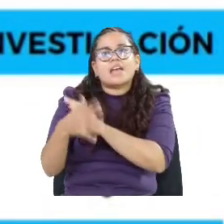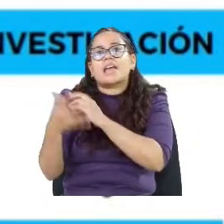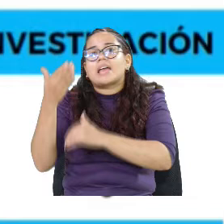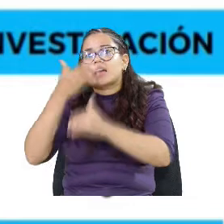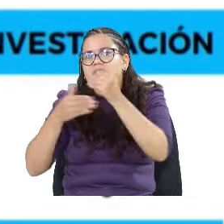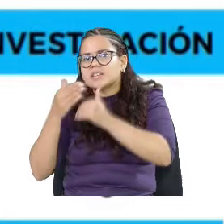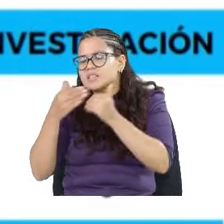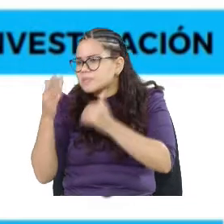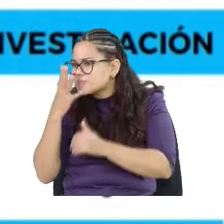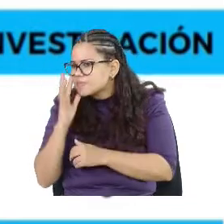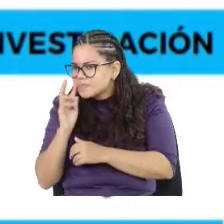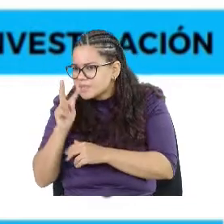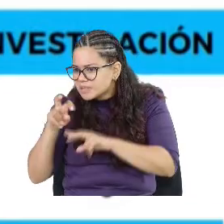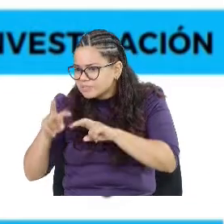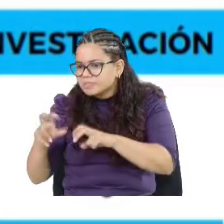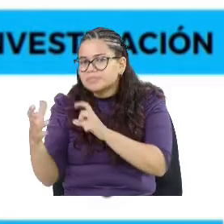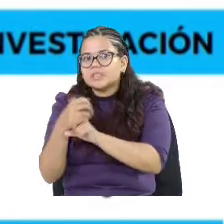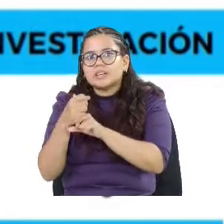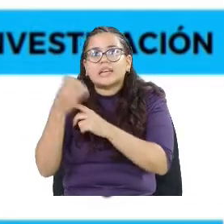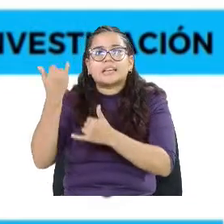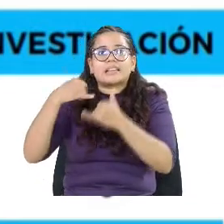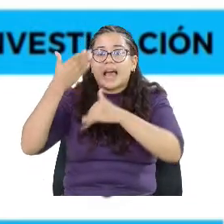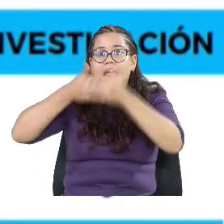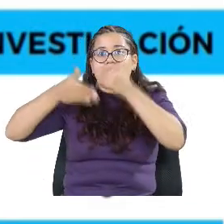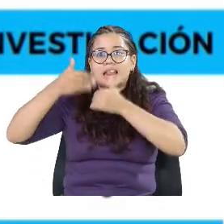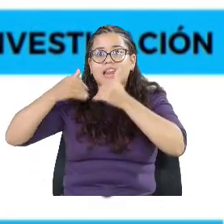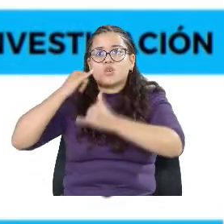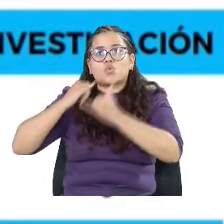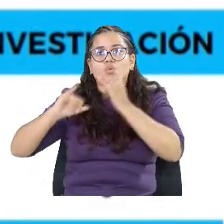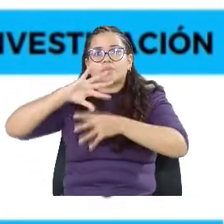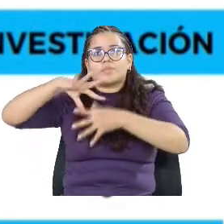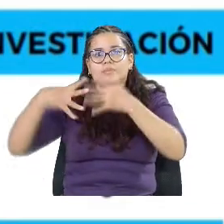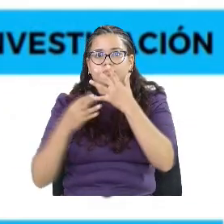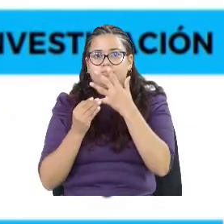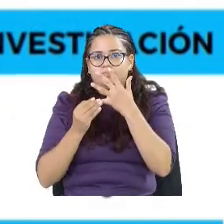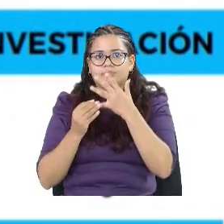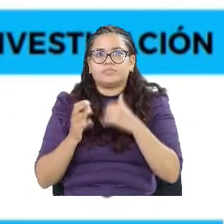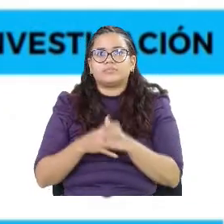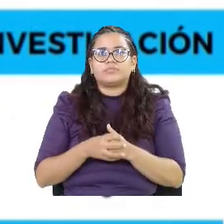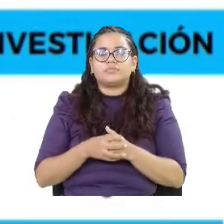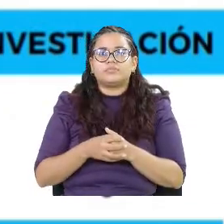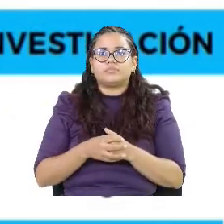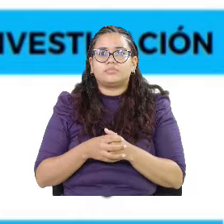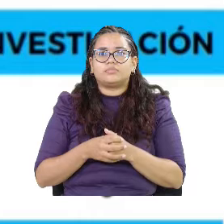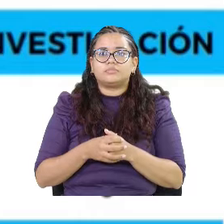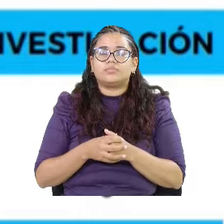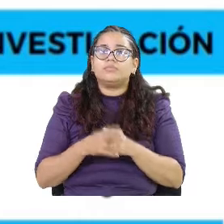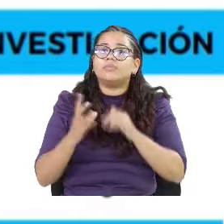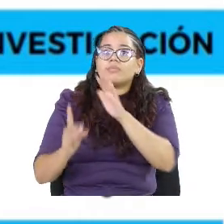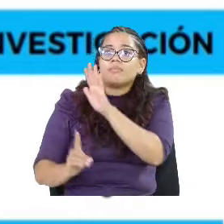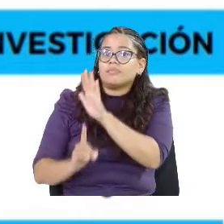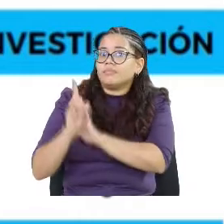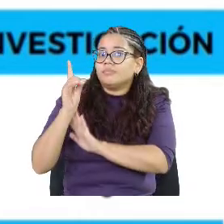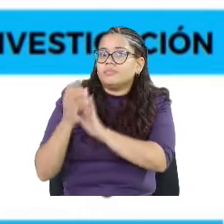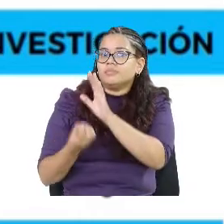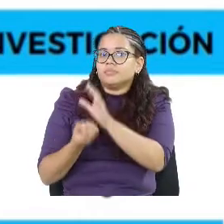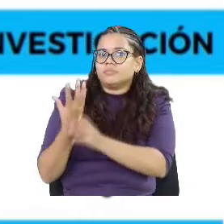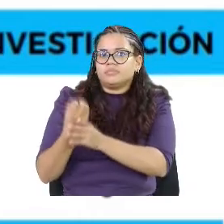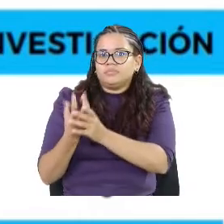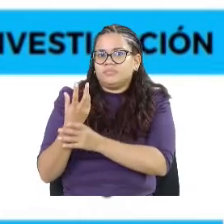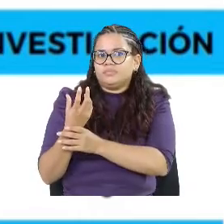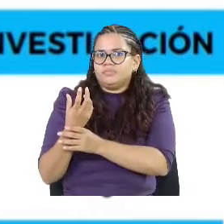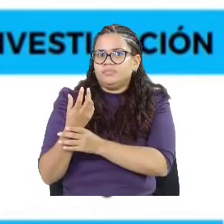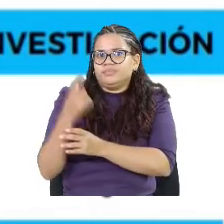análisis de datos y por último la conclusión. El desarrollo de productos no es muy